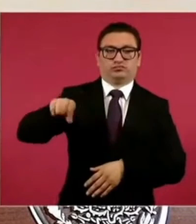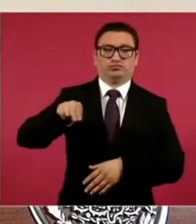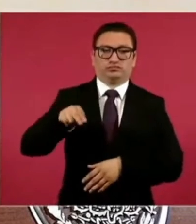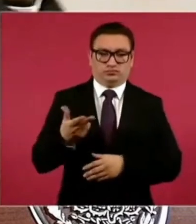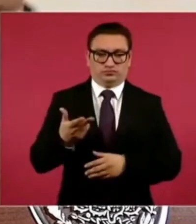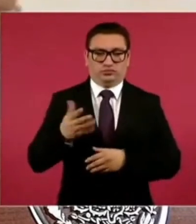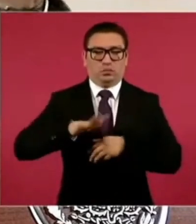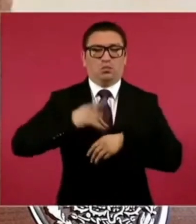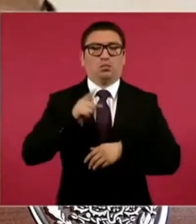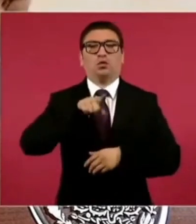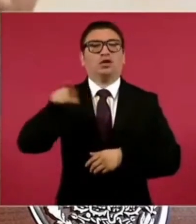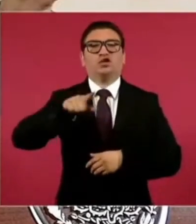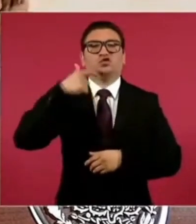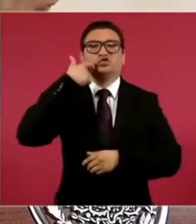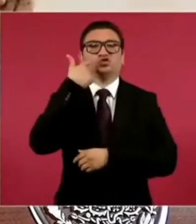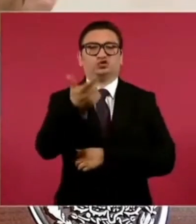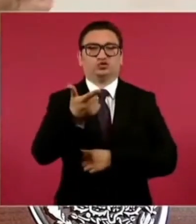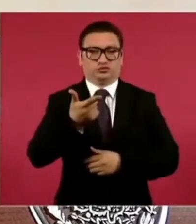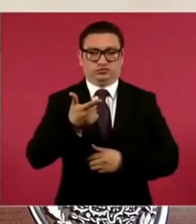porque no querían,